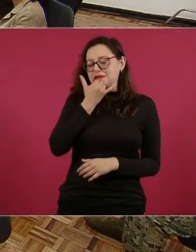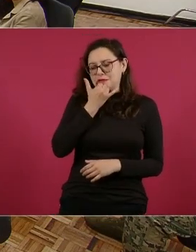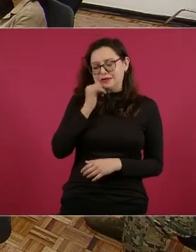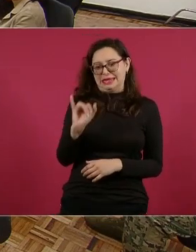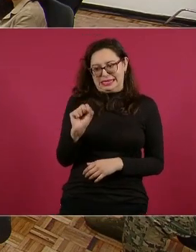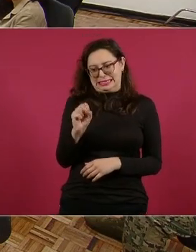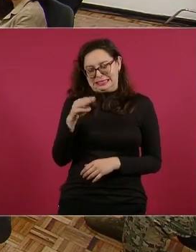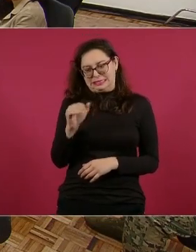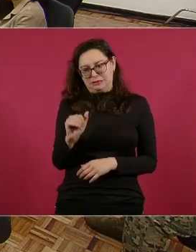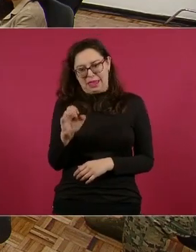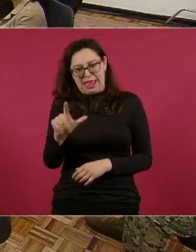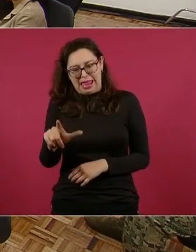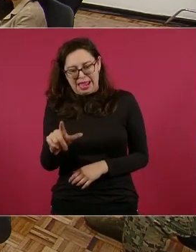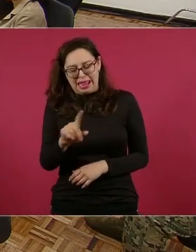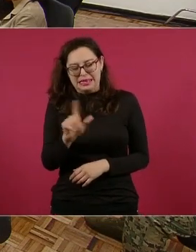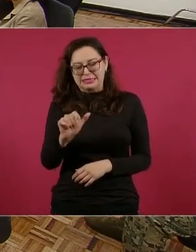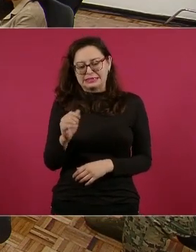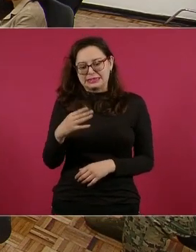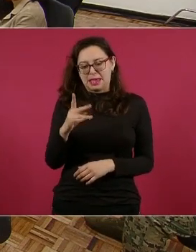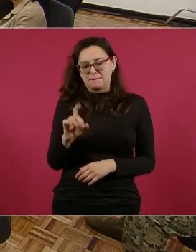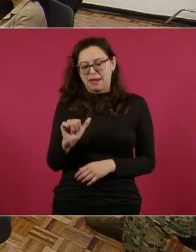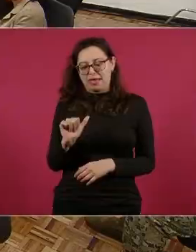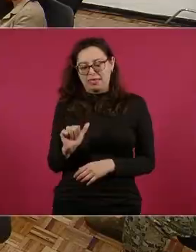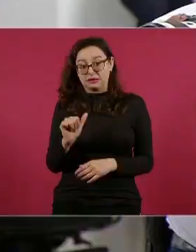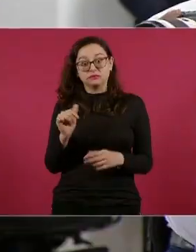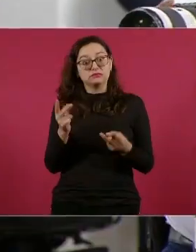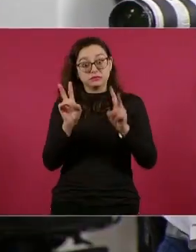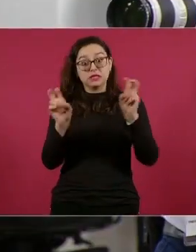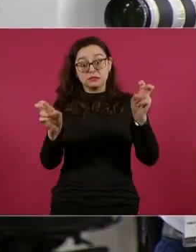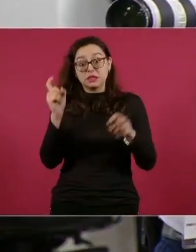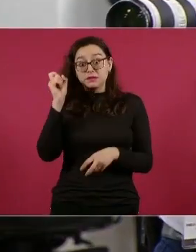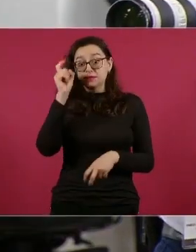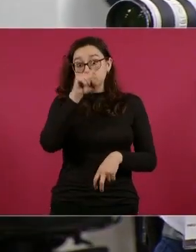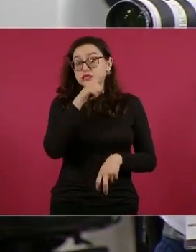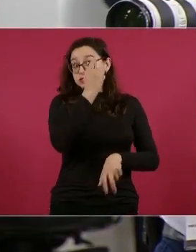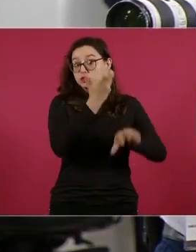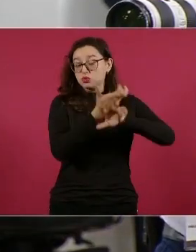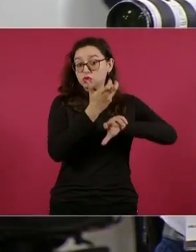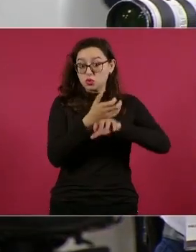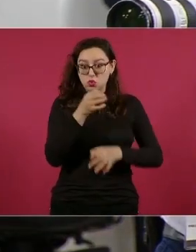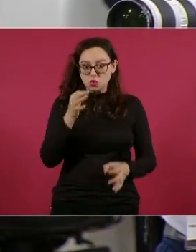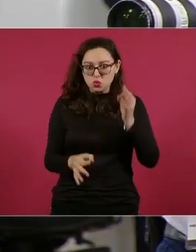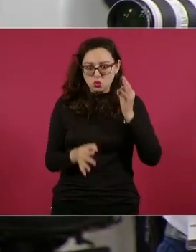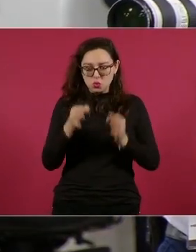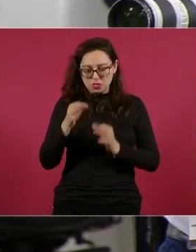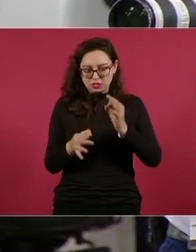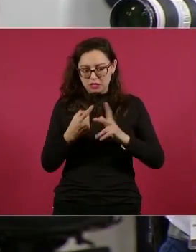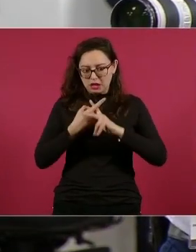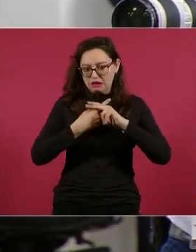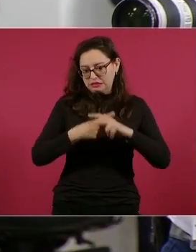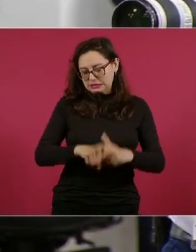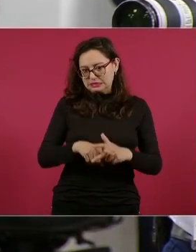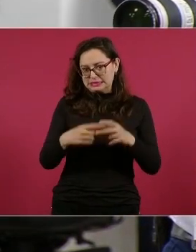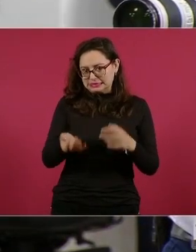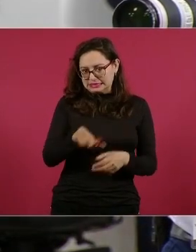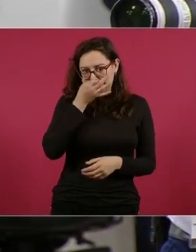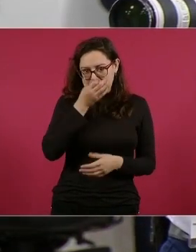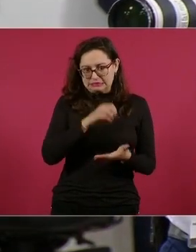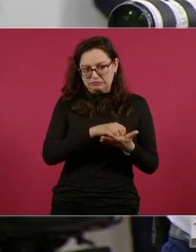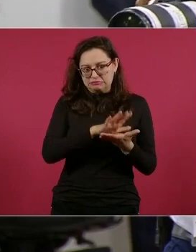¿no? También para la justicia estadounidense. Comenzarán seguramente en breve las audiencias.